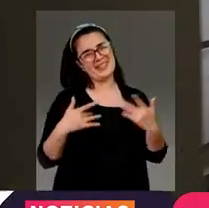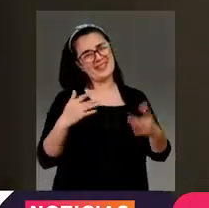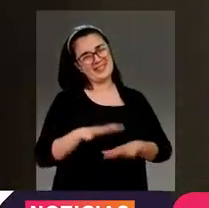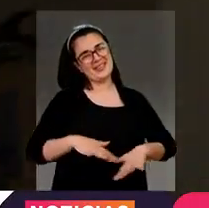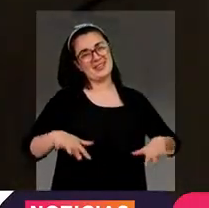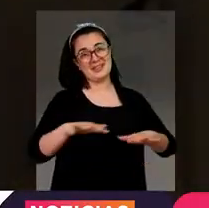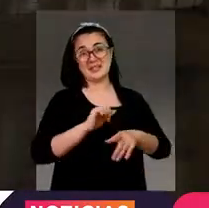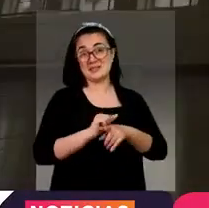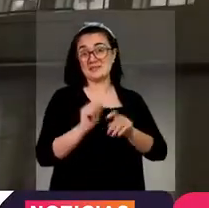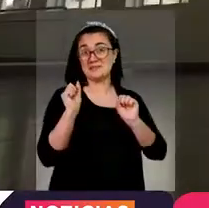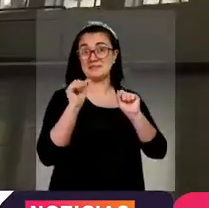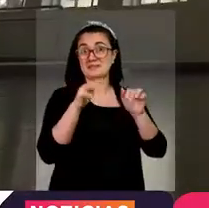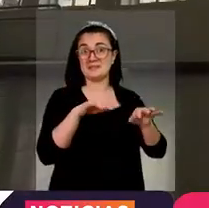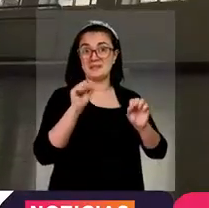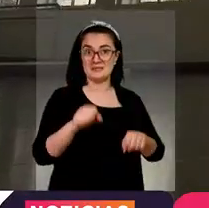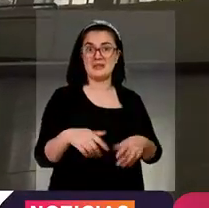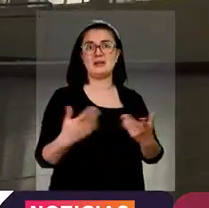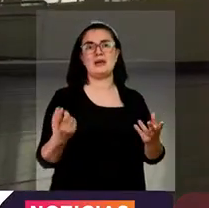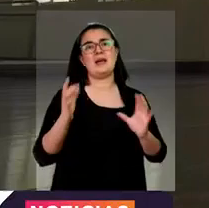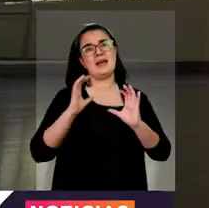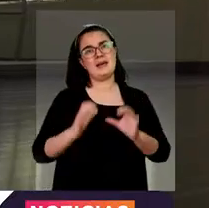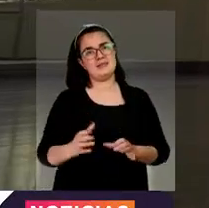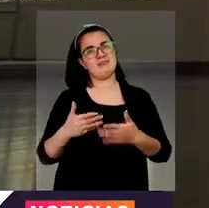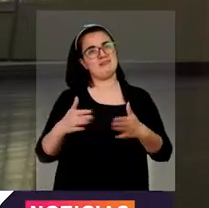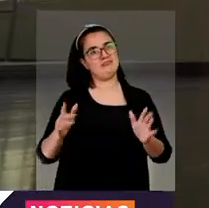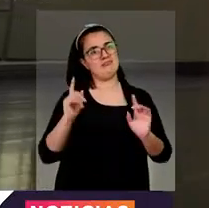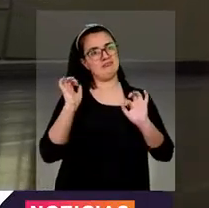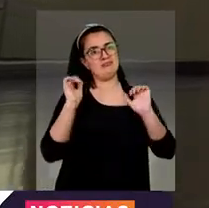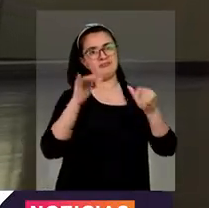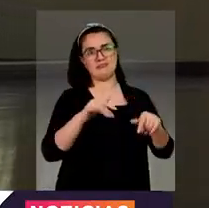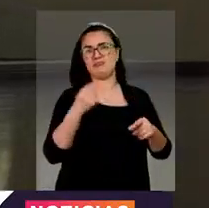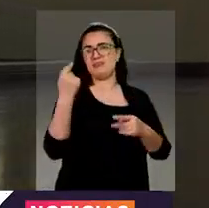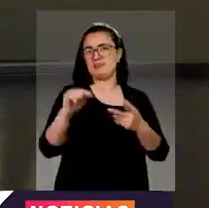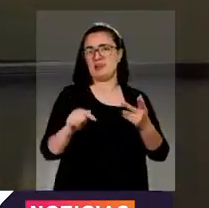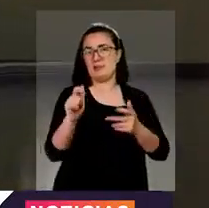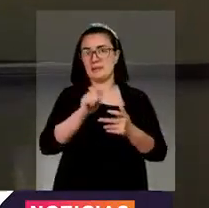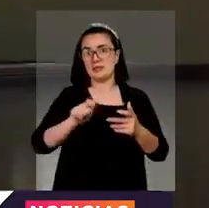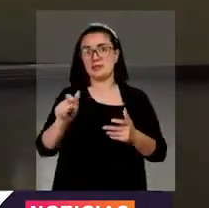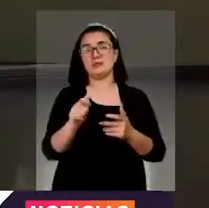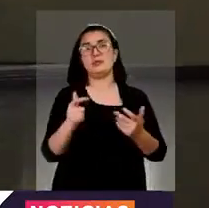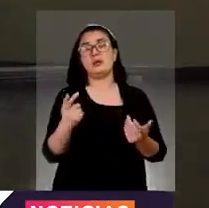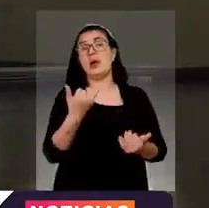que accedan a las clases abiertas dirigidas a todas aquellas personas que encuentren placer en moverse.